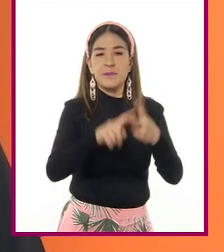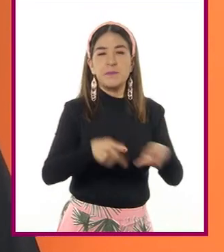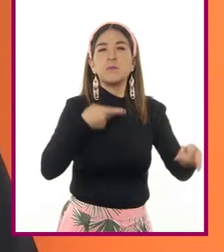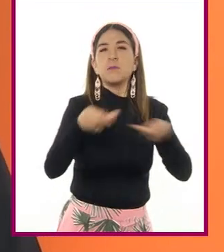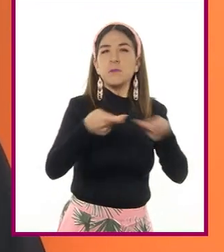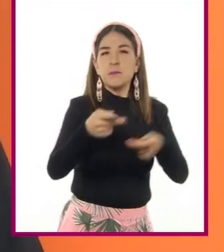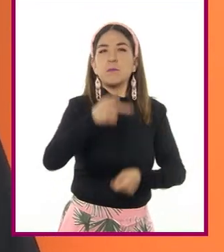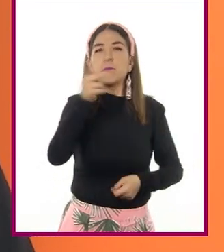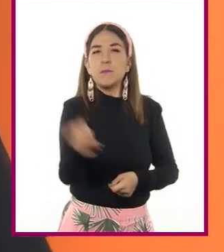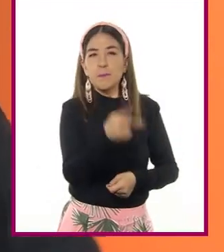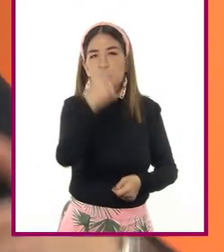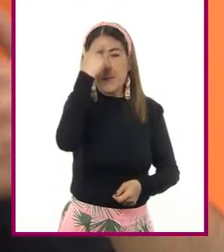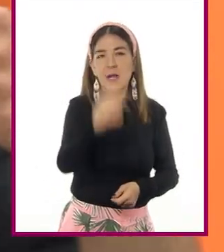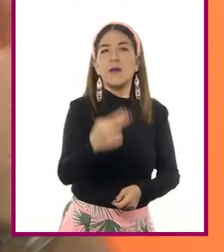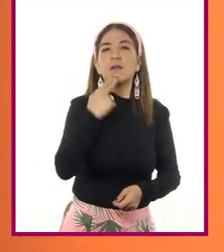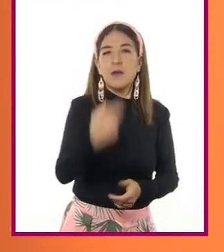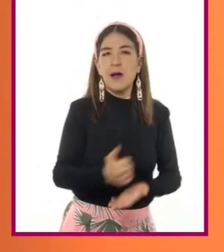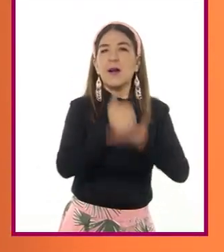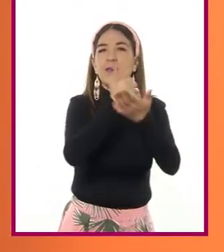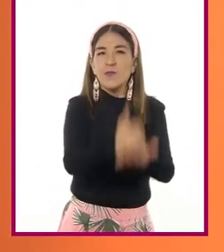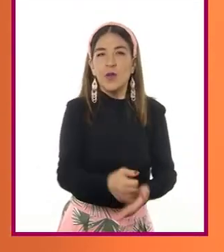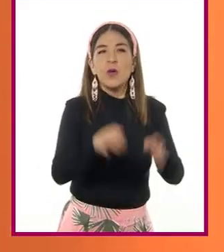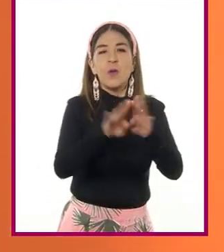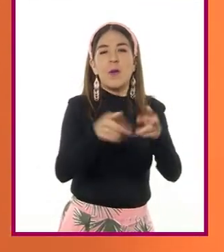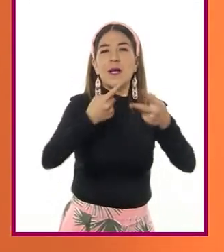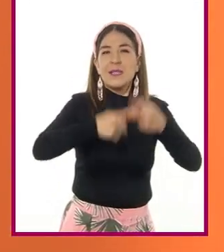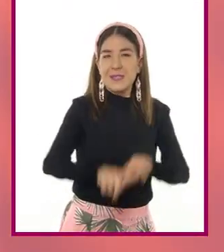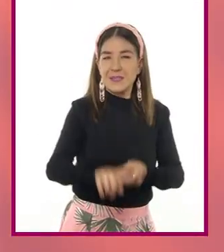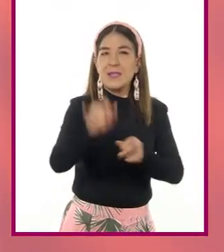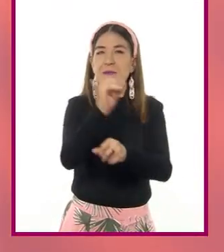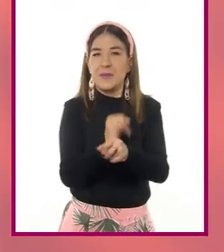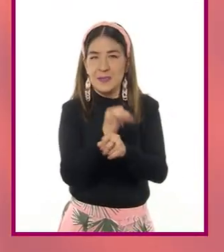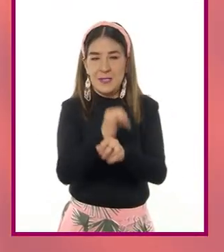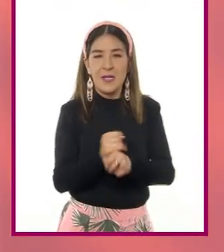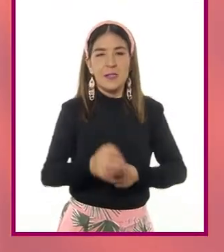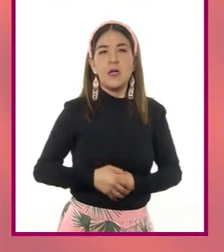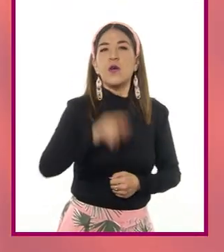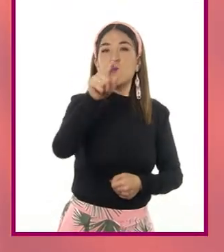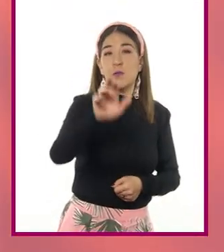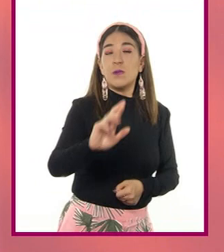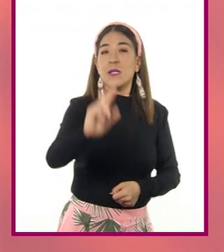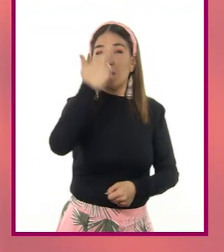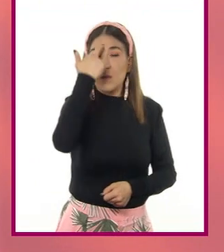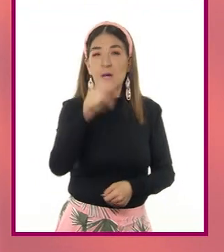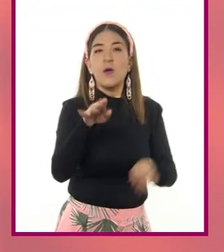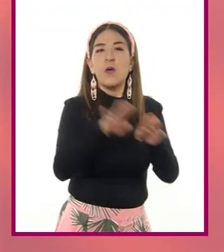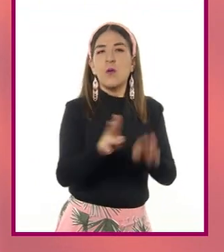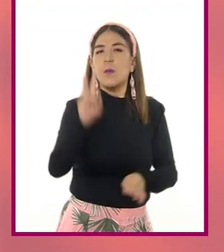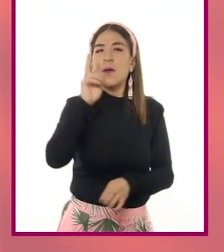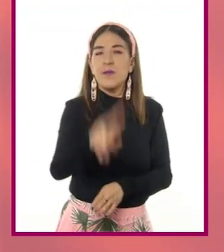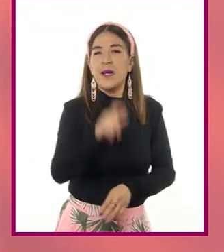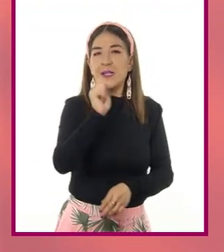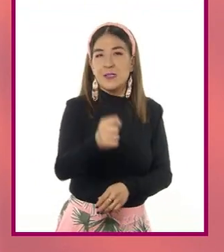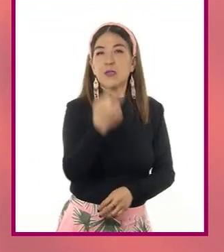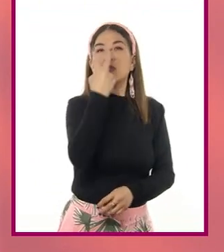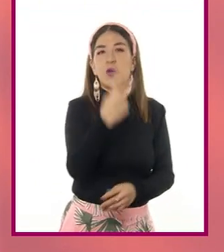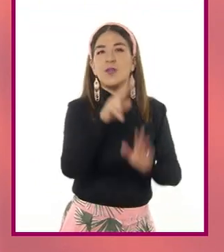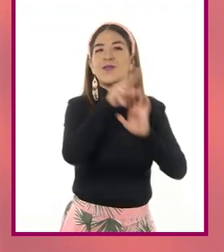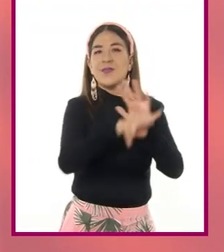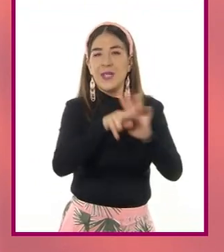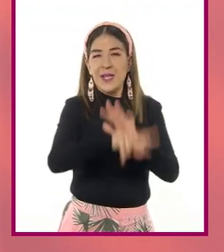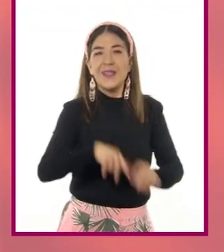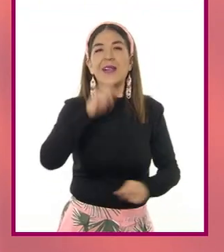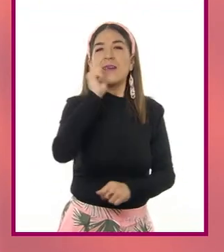elaborar preguntas que nos sirven para iniciar nuestra investigación. Recordemos que visualizamos 2 videos,